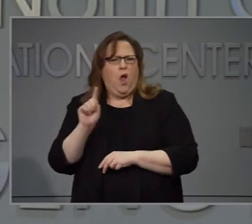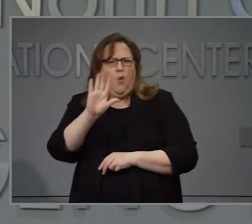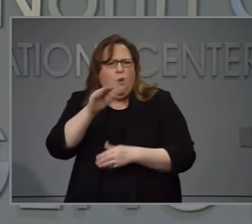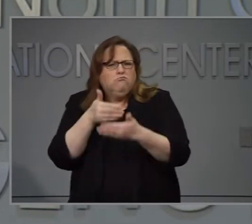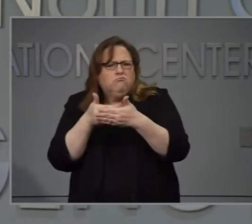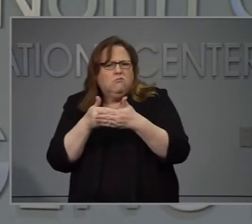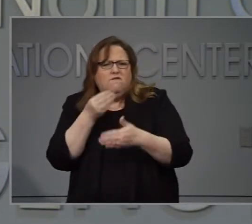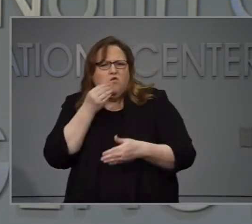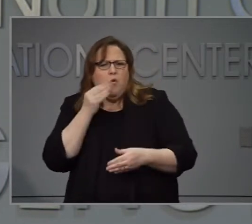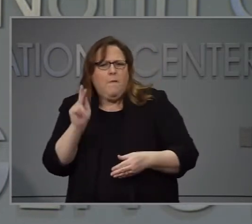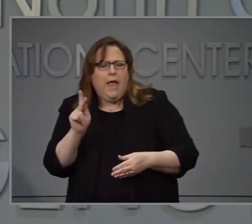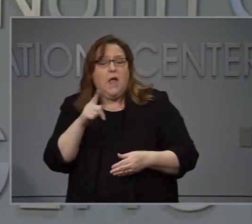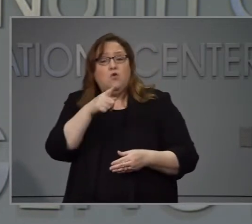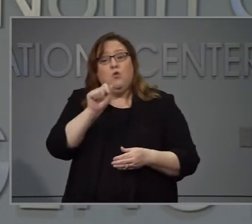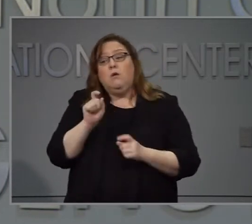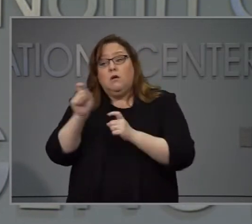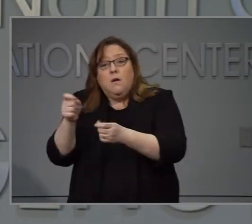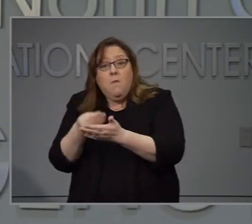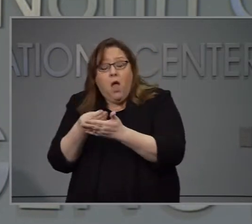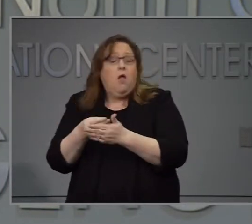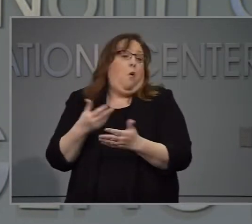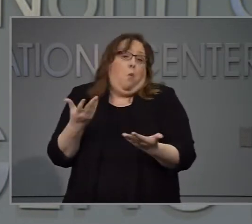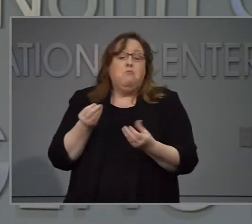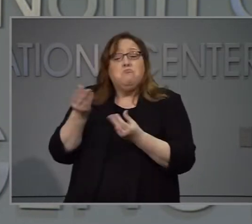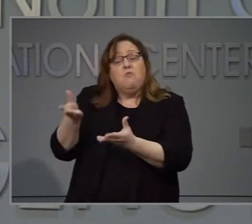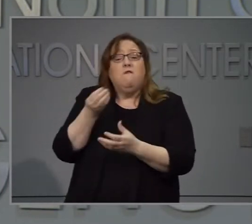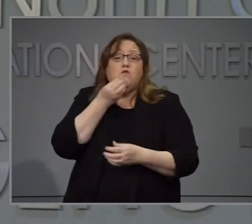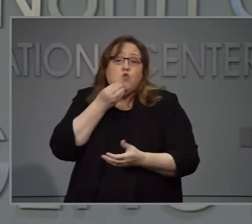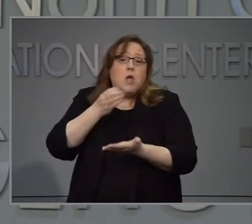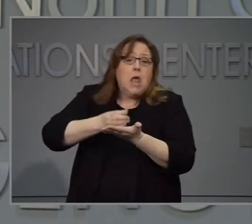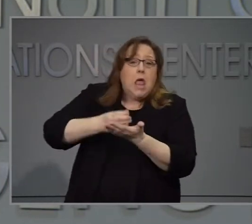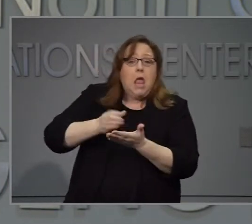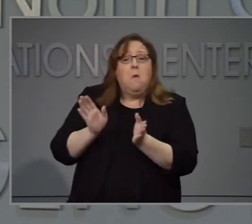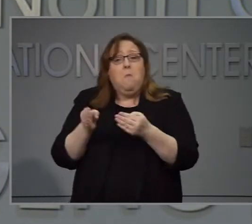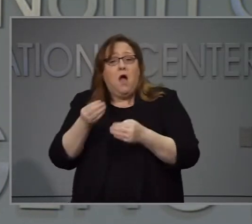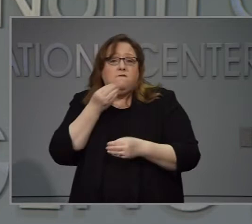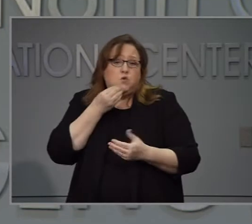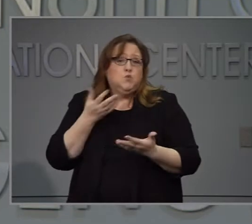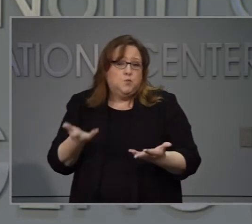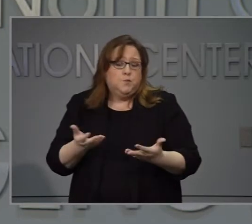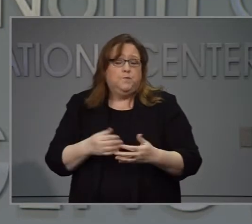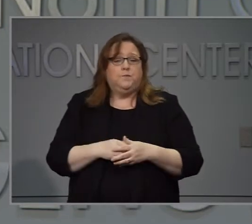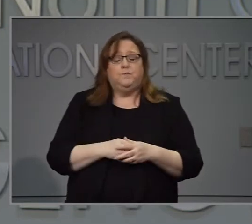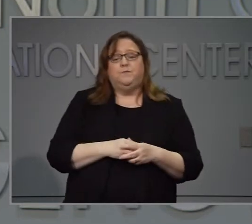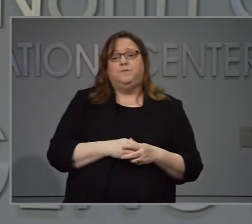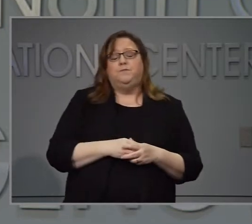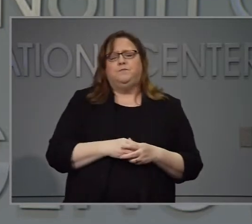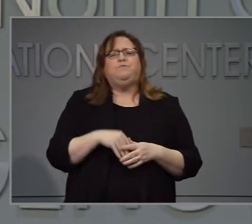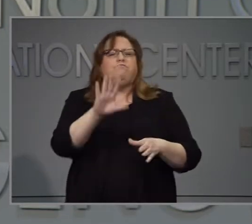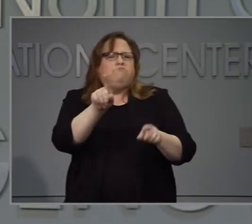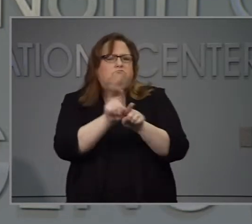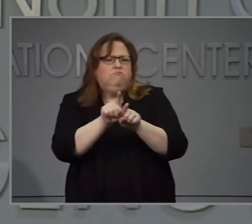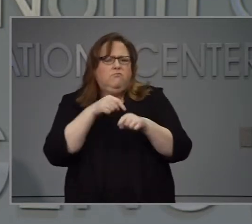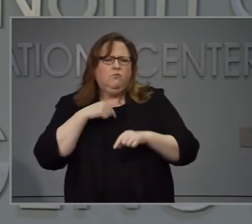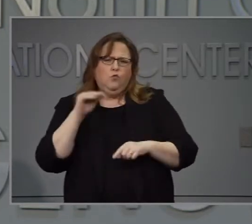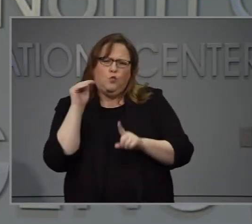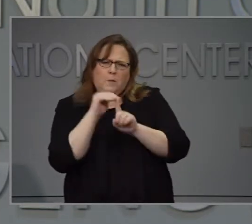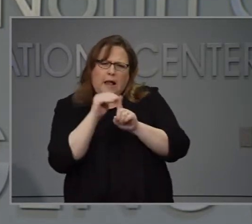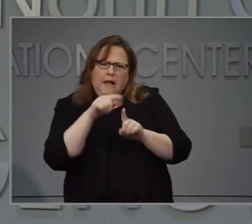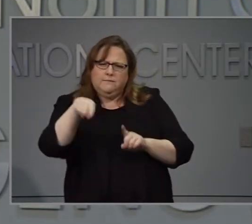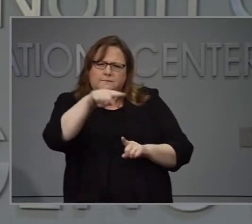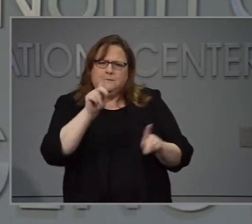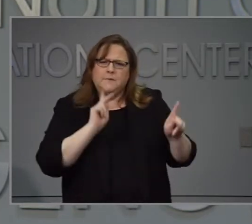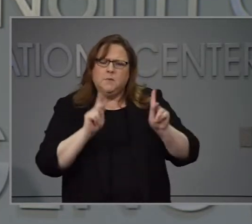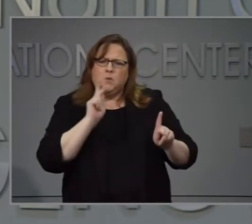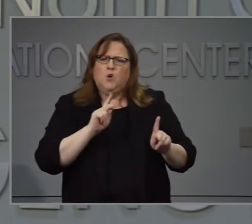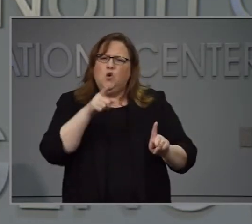una contribución en línea o donar alimentos perecederos para el banco más cercano a usted también quiero